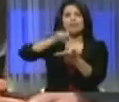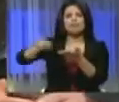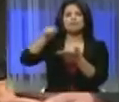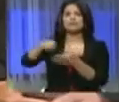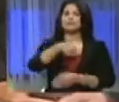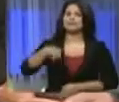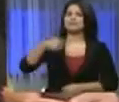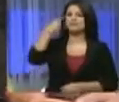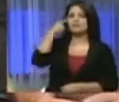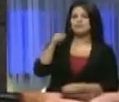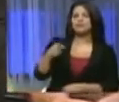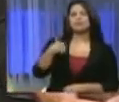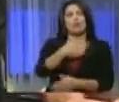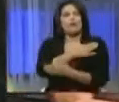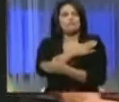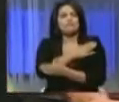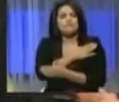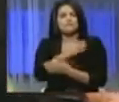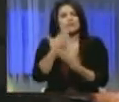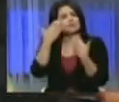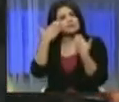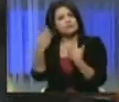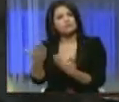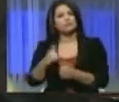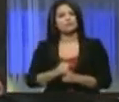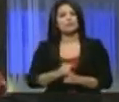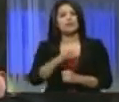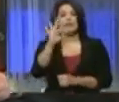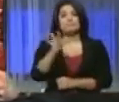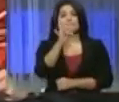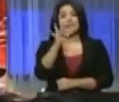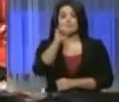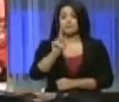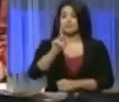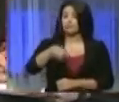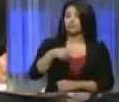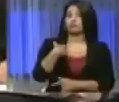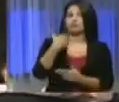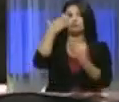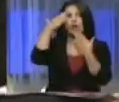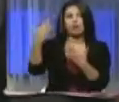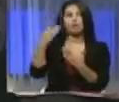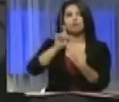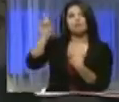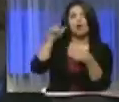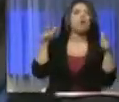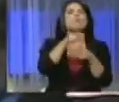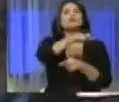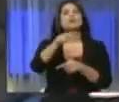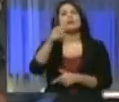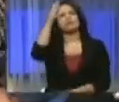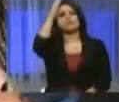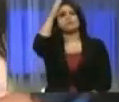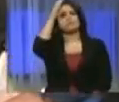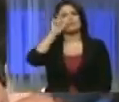abrazo. Y ahora saludo a este grupo de intelectuales,